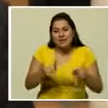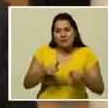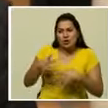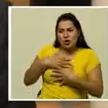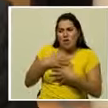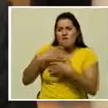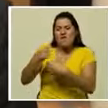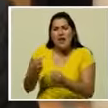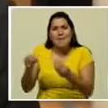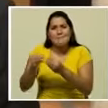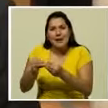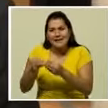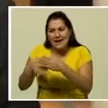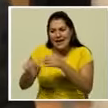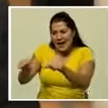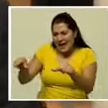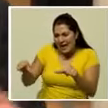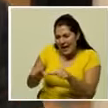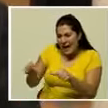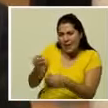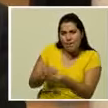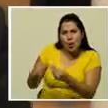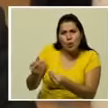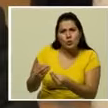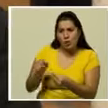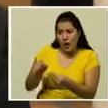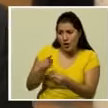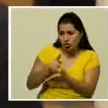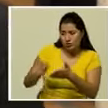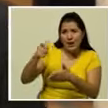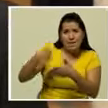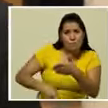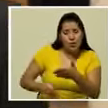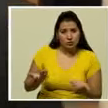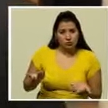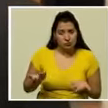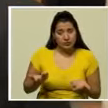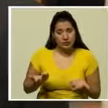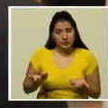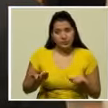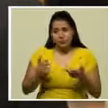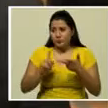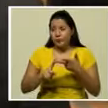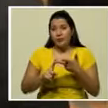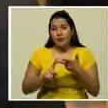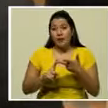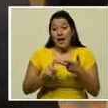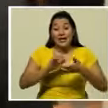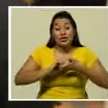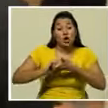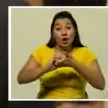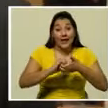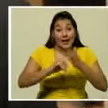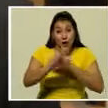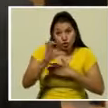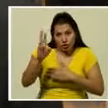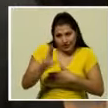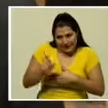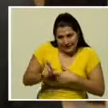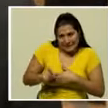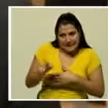sector productivo. El sector productivo es el que paga los impuestos, el que financia el sector público. La solidaridad en este país requiere del sector productivo.